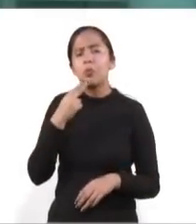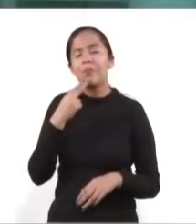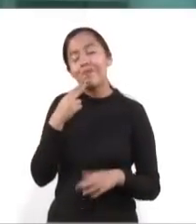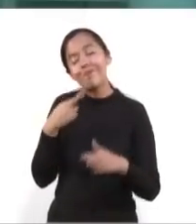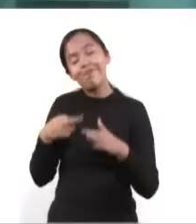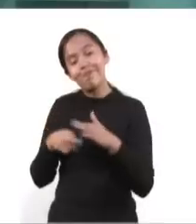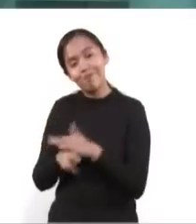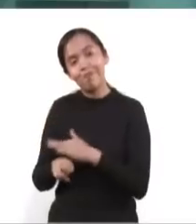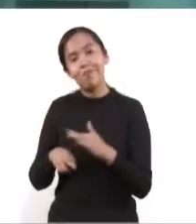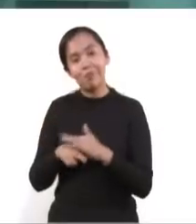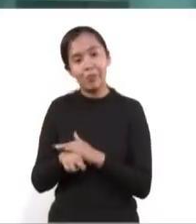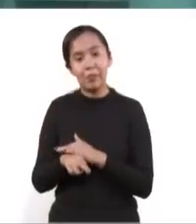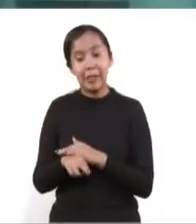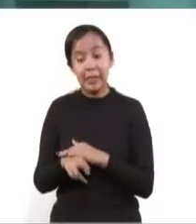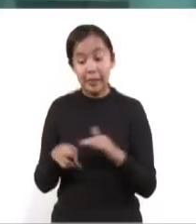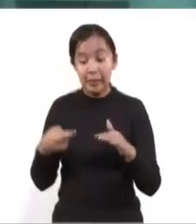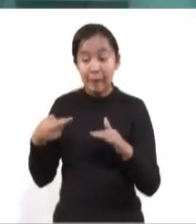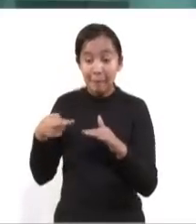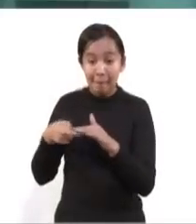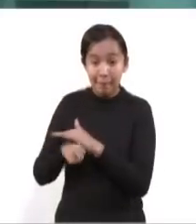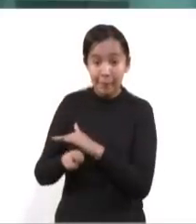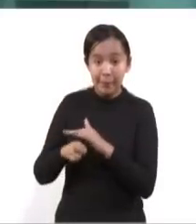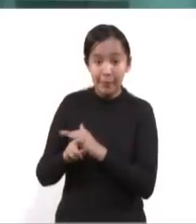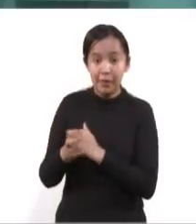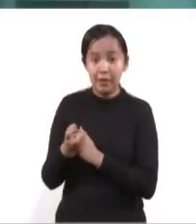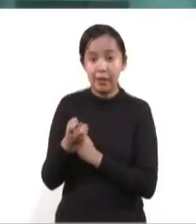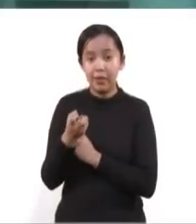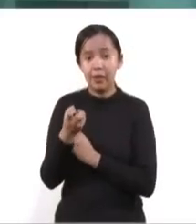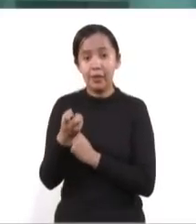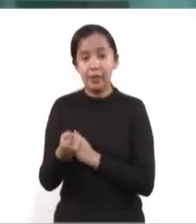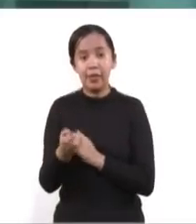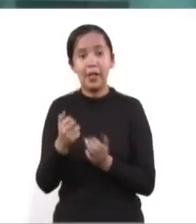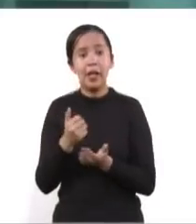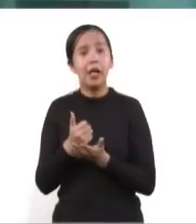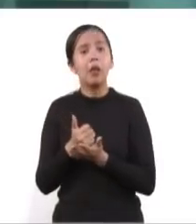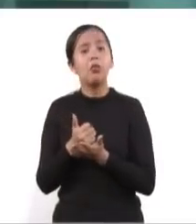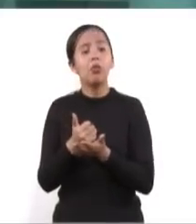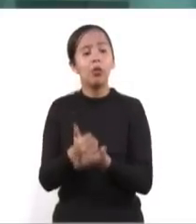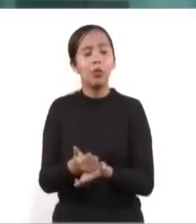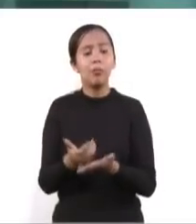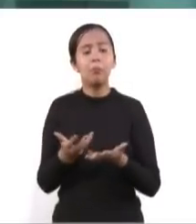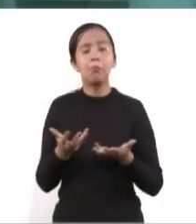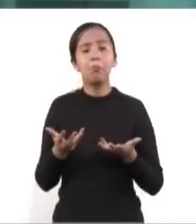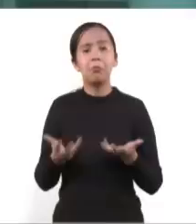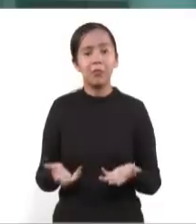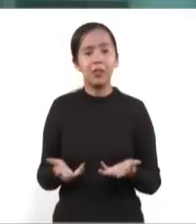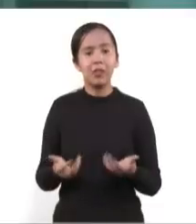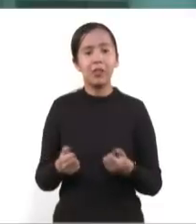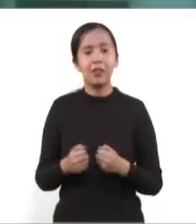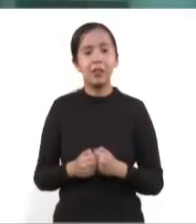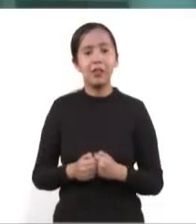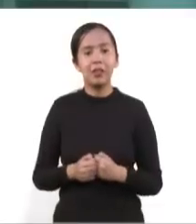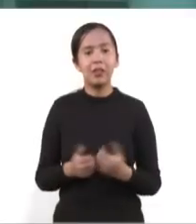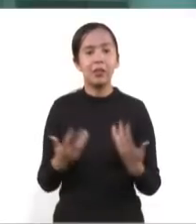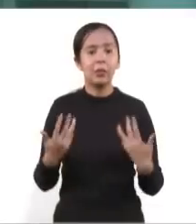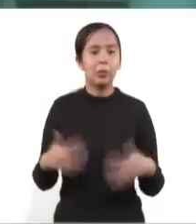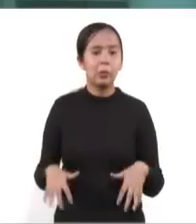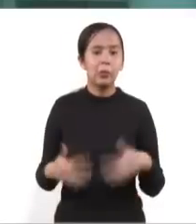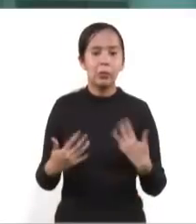metro son las nervaduras que hacen que este gran conglomerado